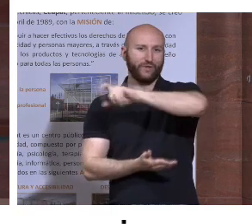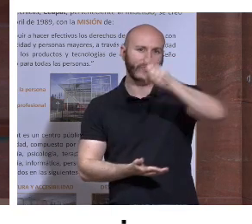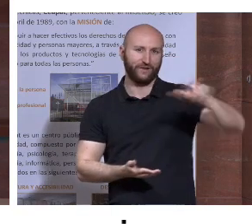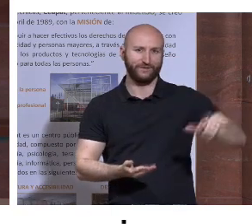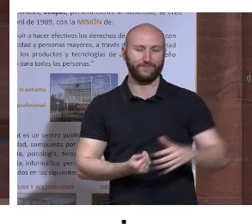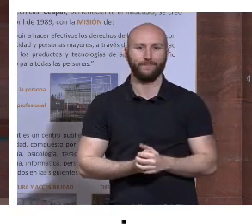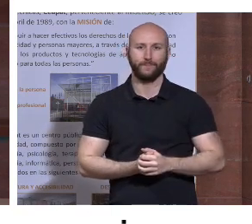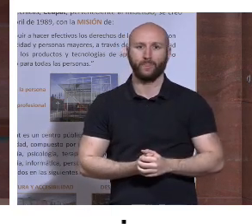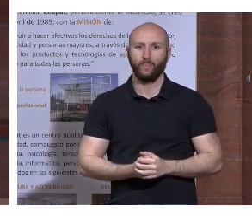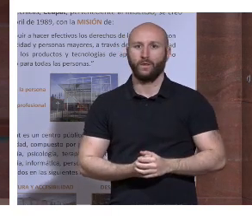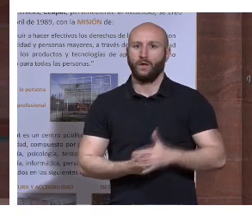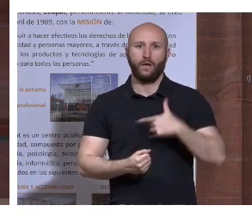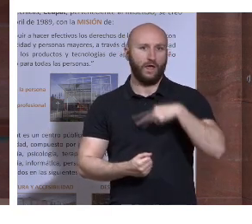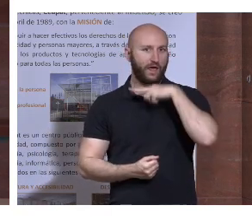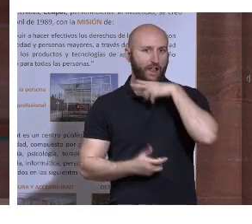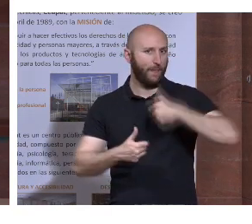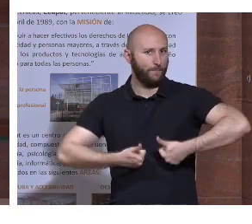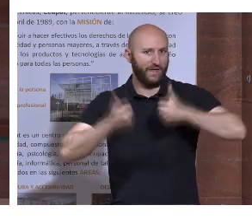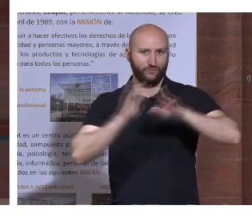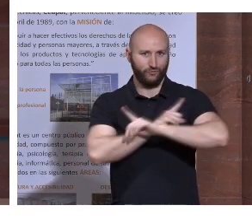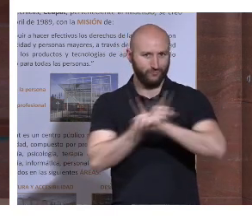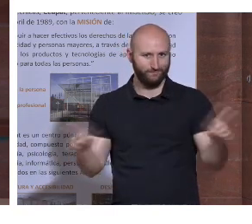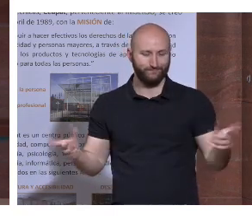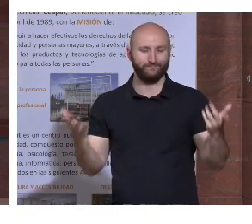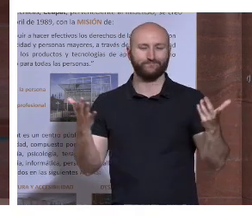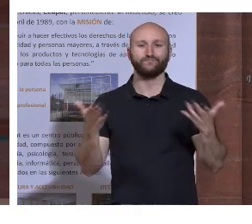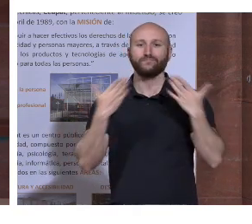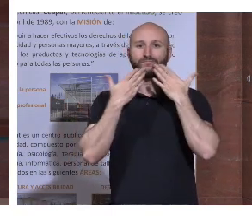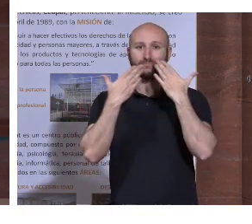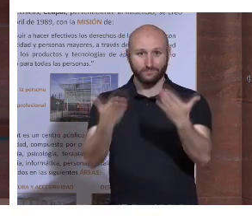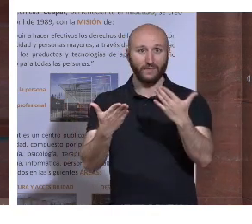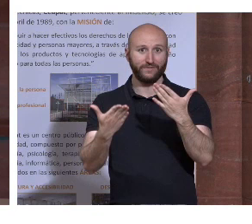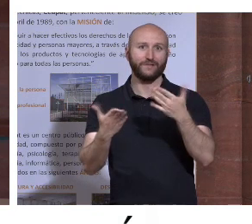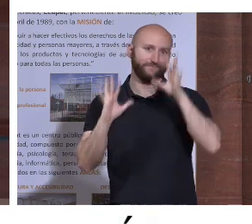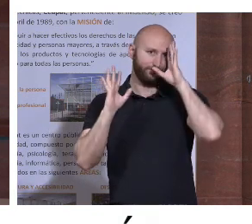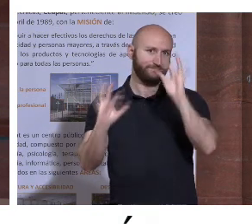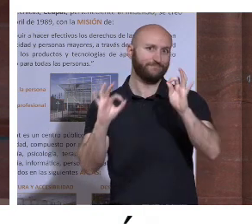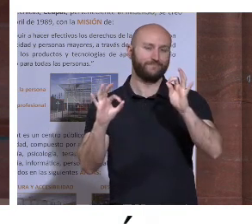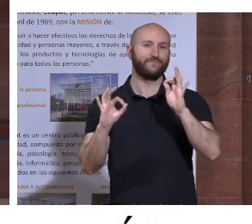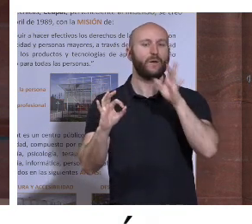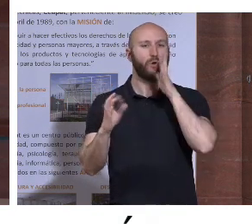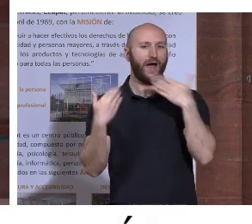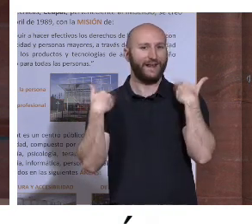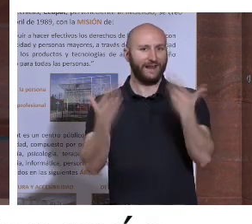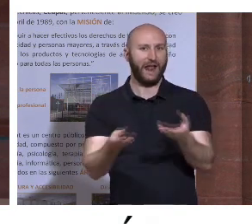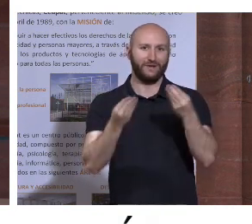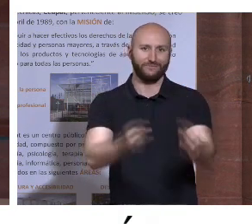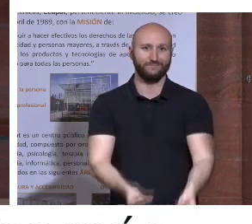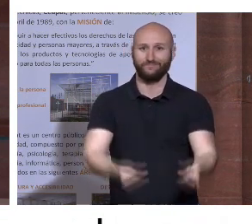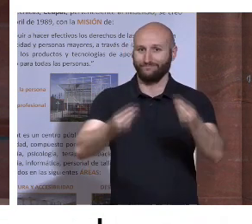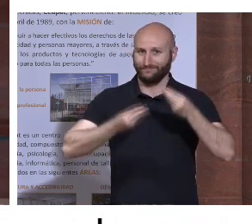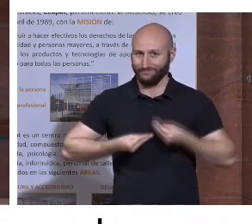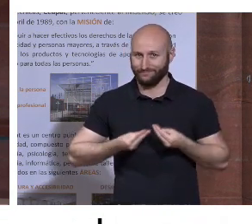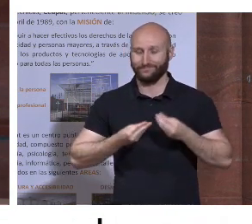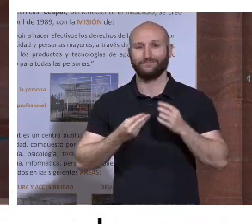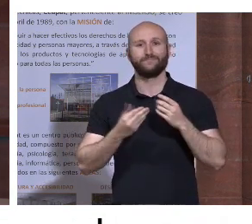ya os digo, no me voy a enrollar más. Agradeciendo, por supuesto, el regalo que me habéis hecho y